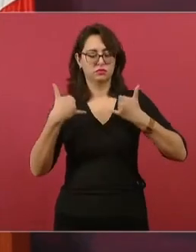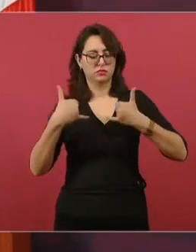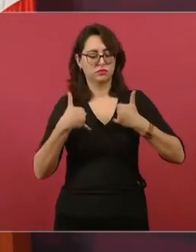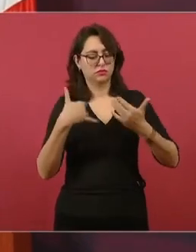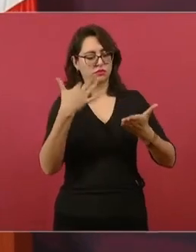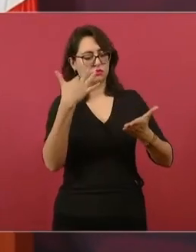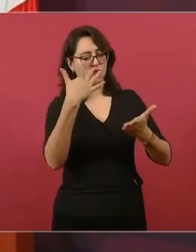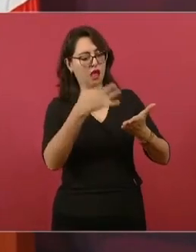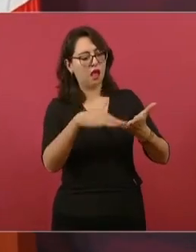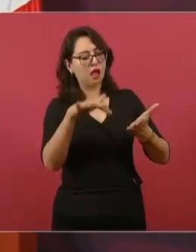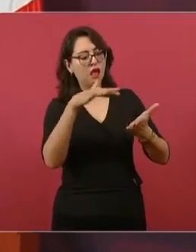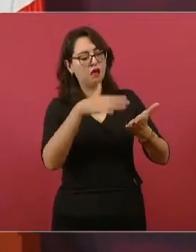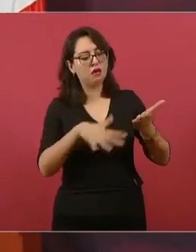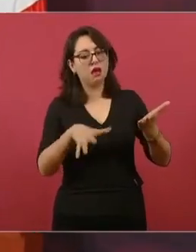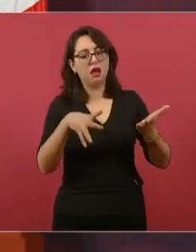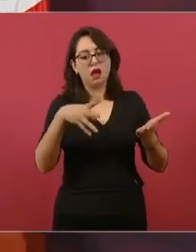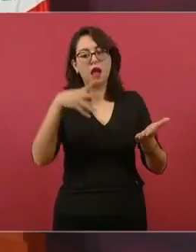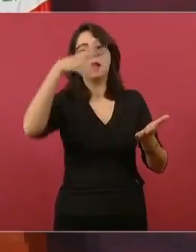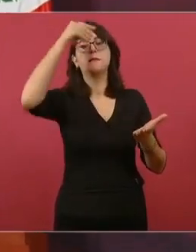que quieran